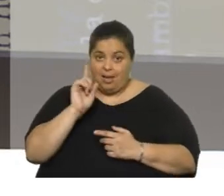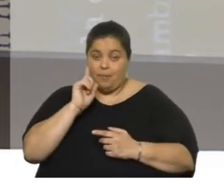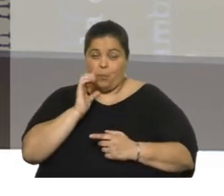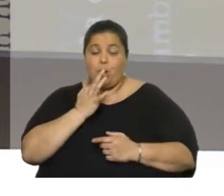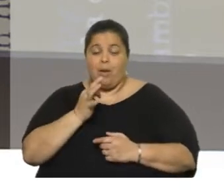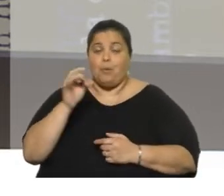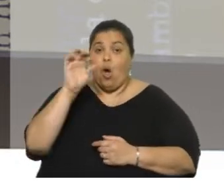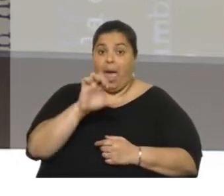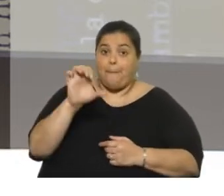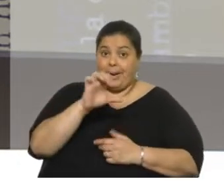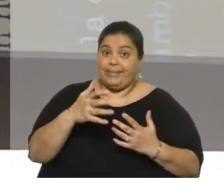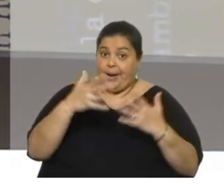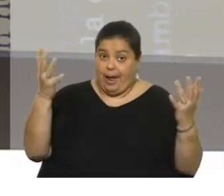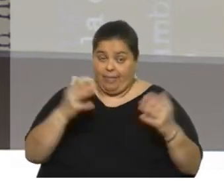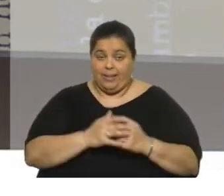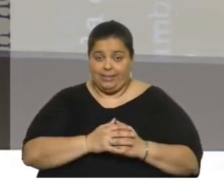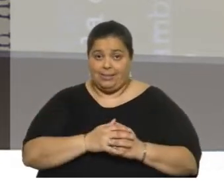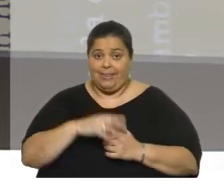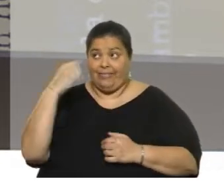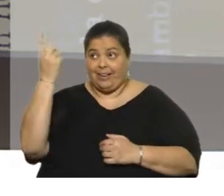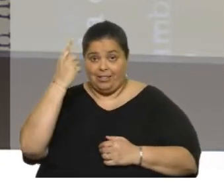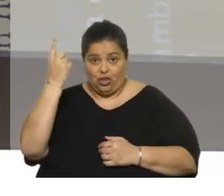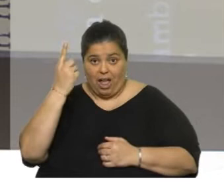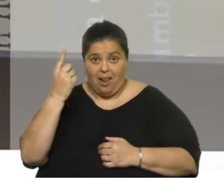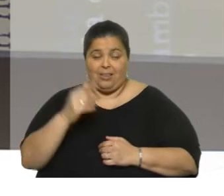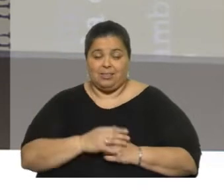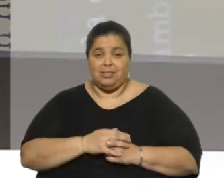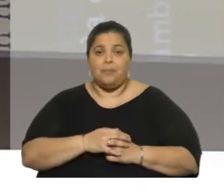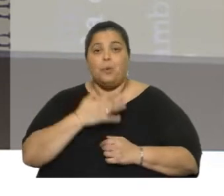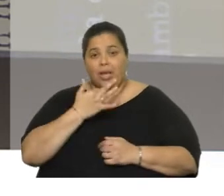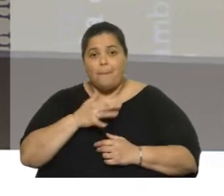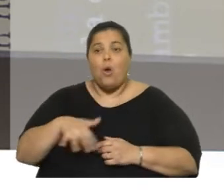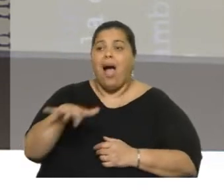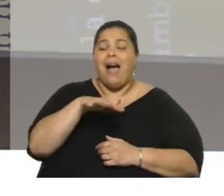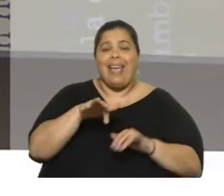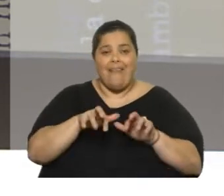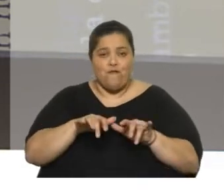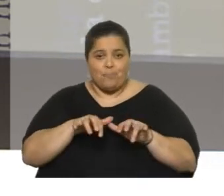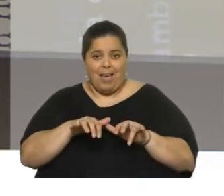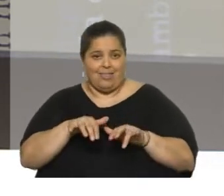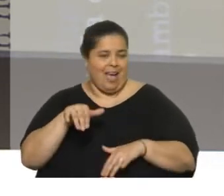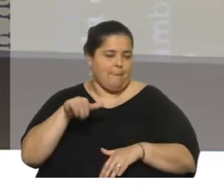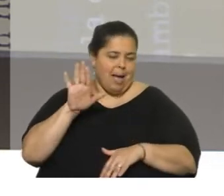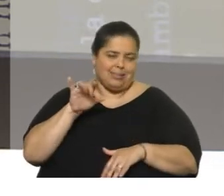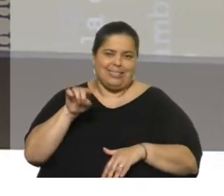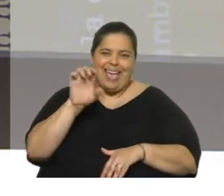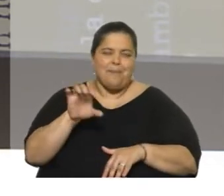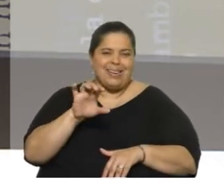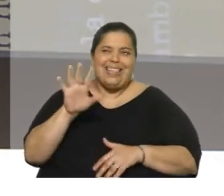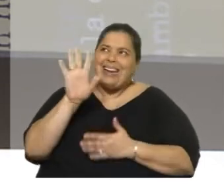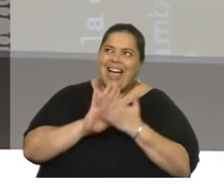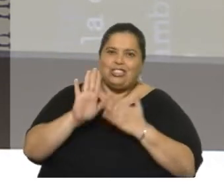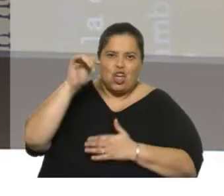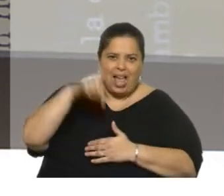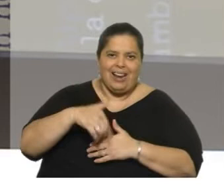porte, de las multinacionales, en el área de la informática, obviamente las empresas nacionales que tienen un